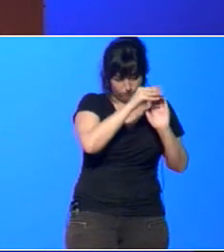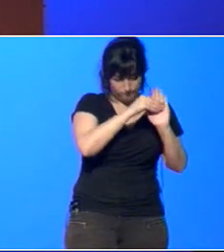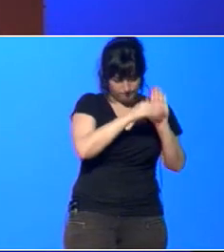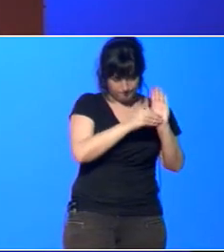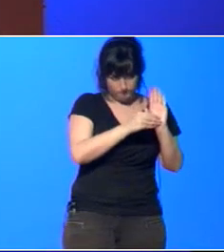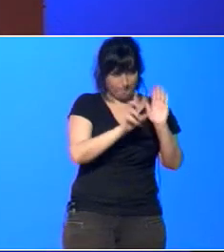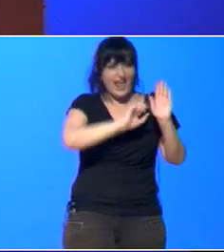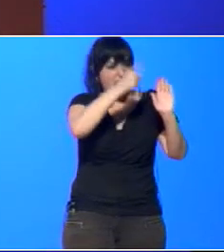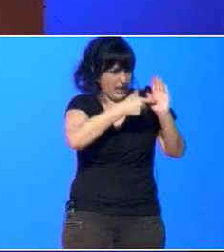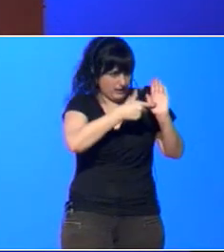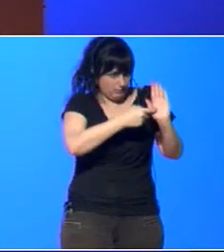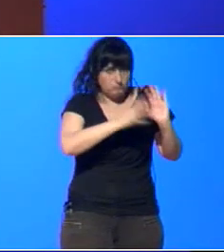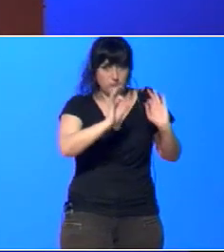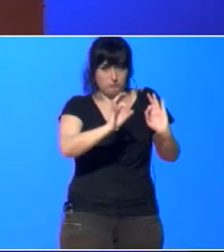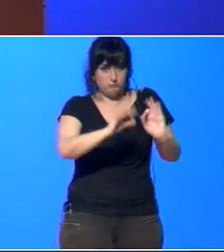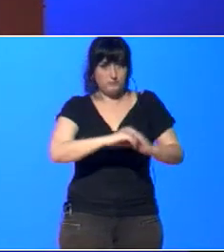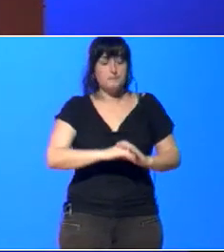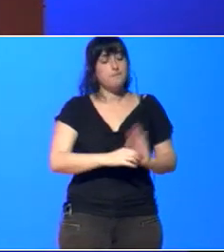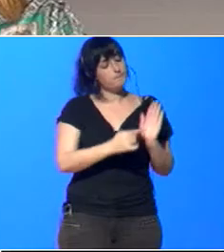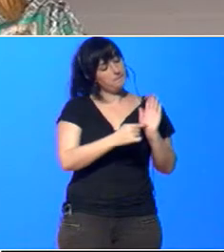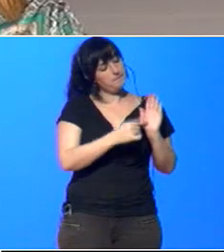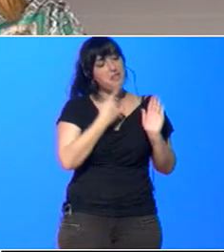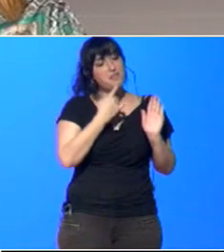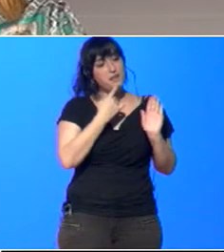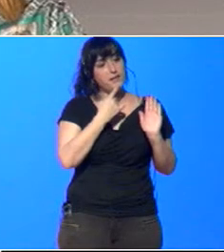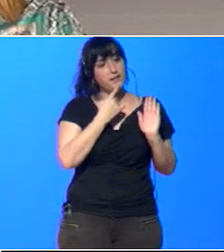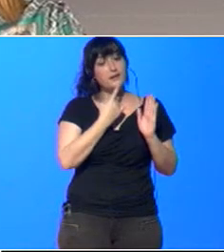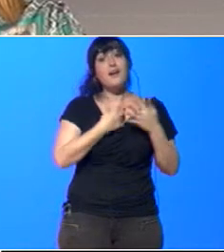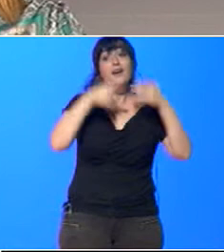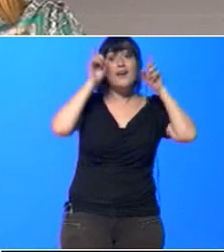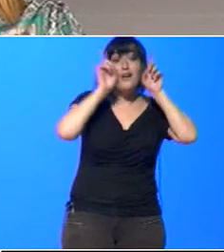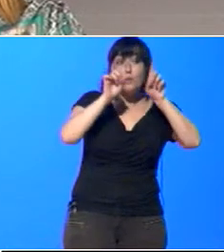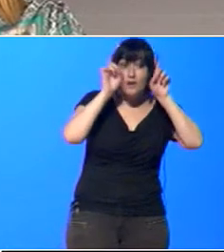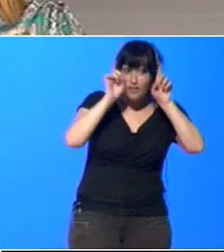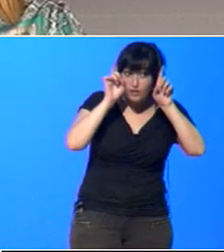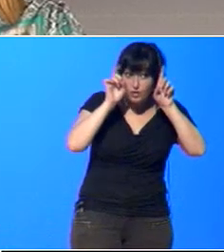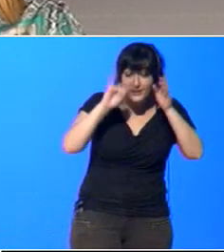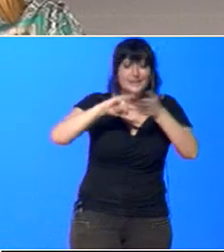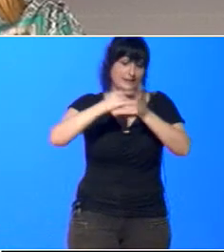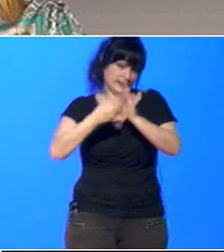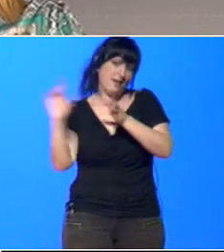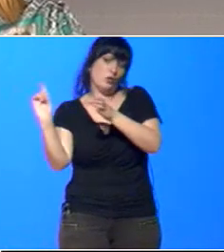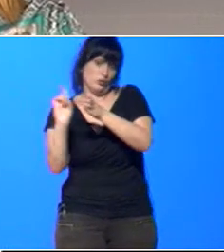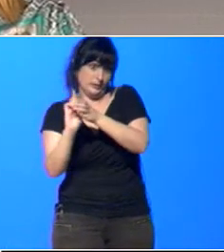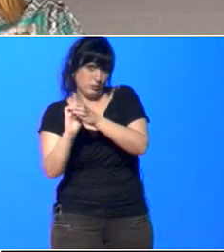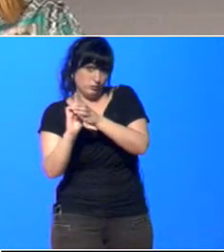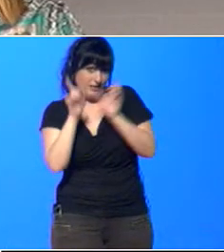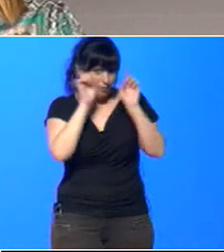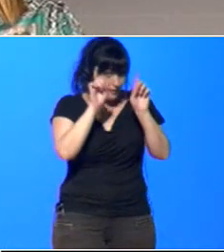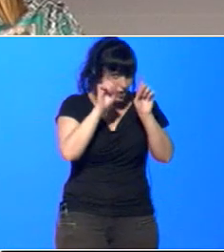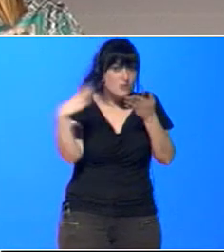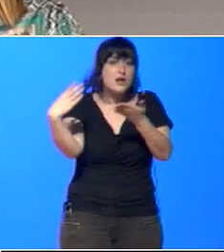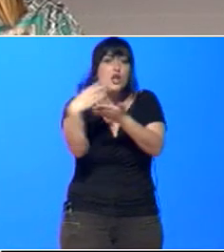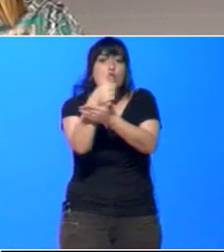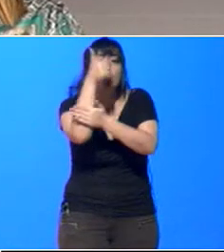ley, dice que la educación de este sistema inclusivo debe ser para todos.